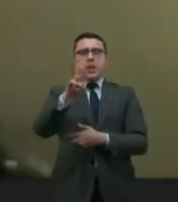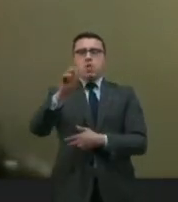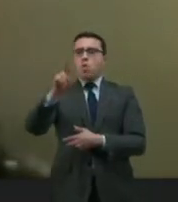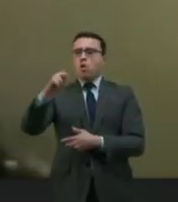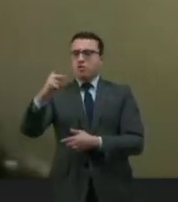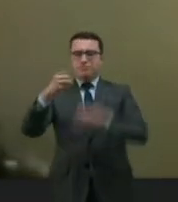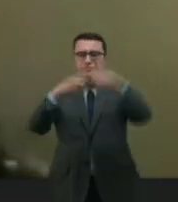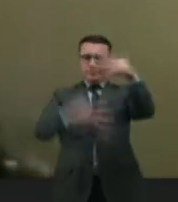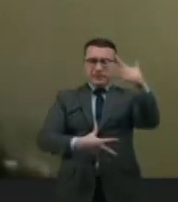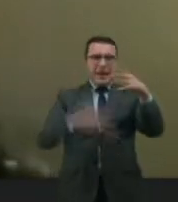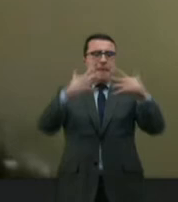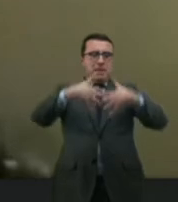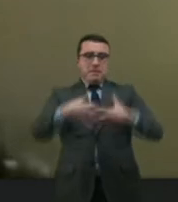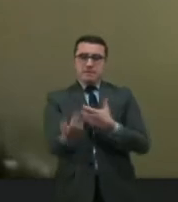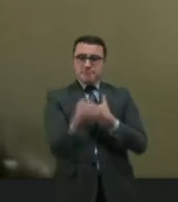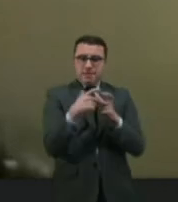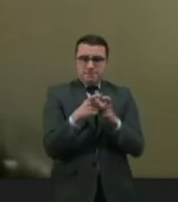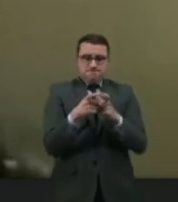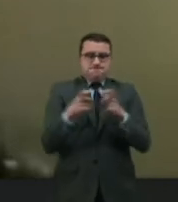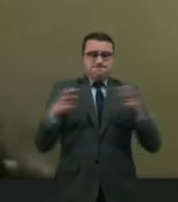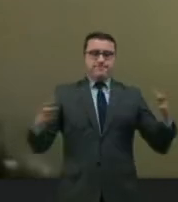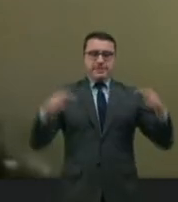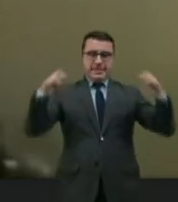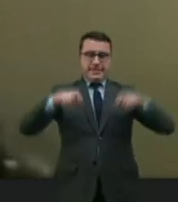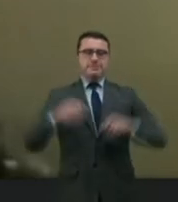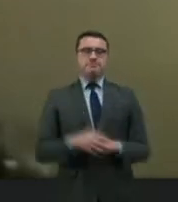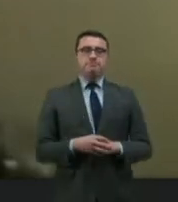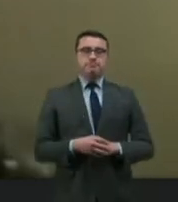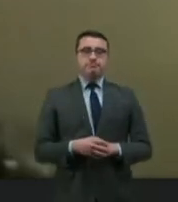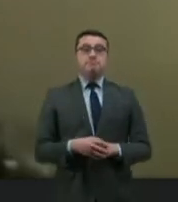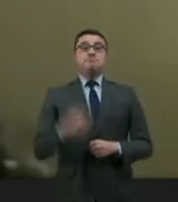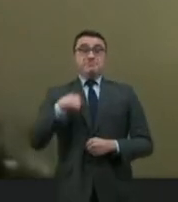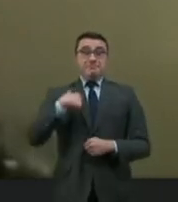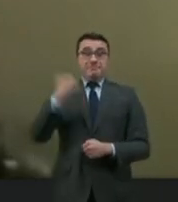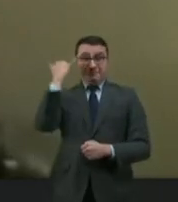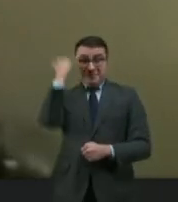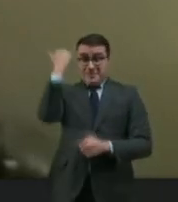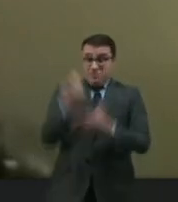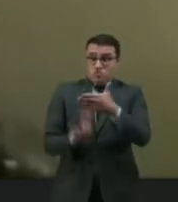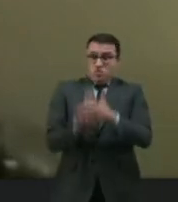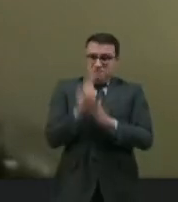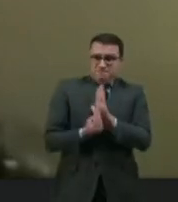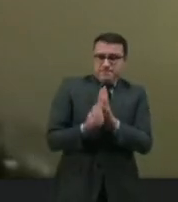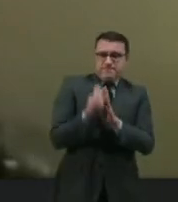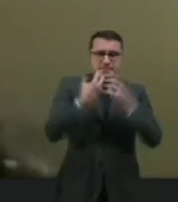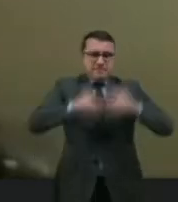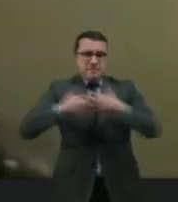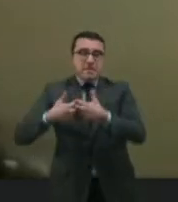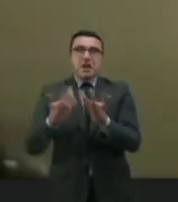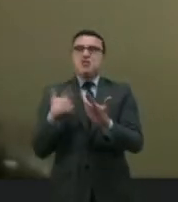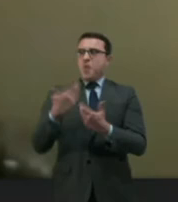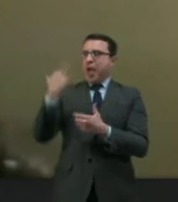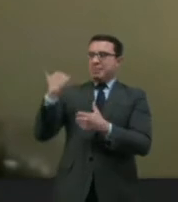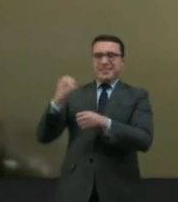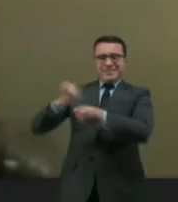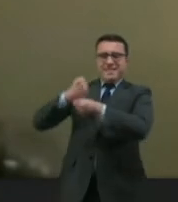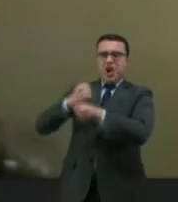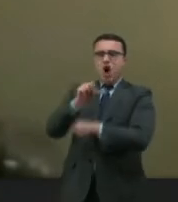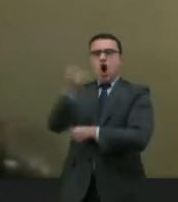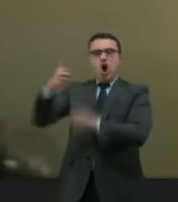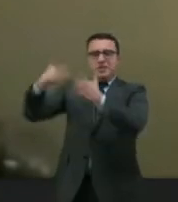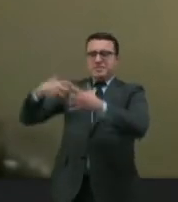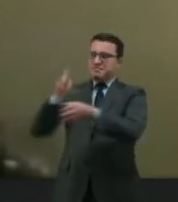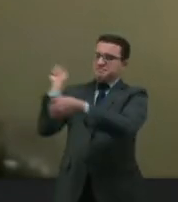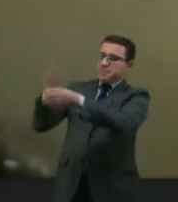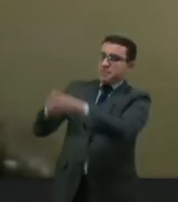Mi trabajo es, habiendo sido emprendedor, habiendo sido operador, habiendo trabajado en otras empresas, es ser